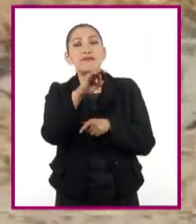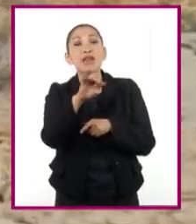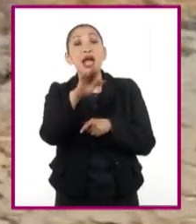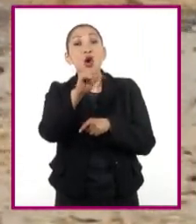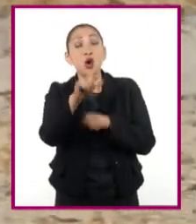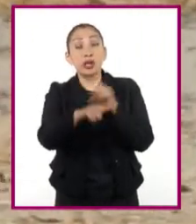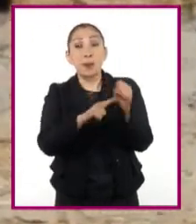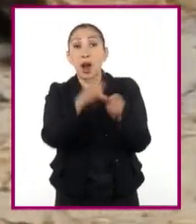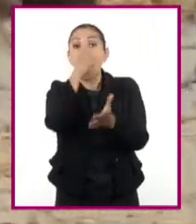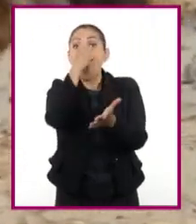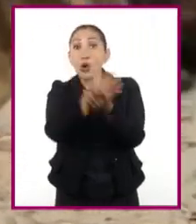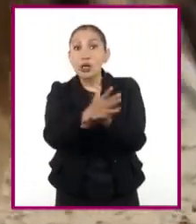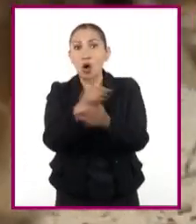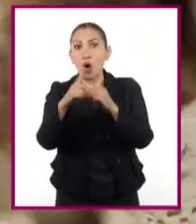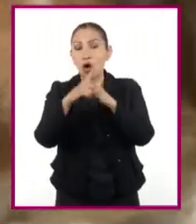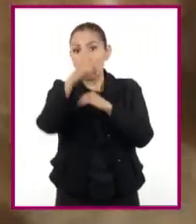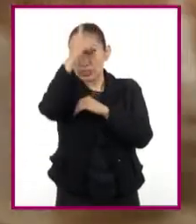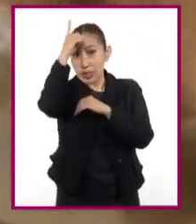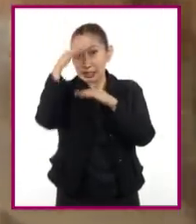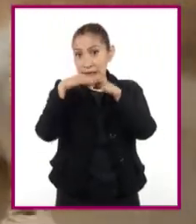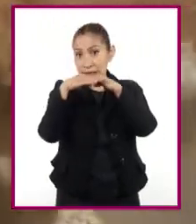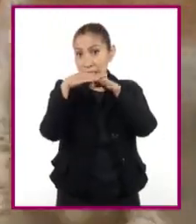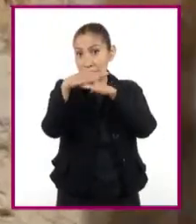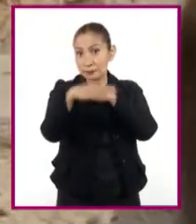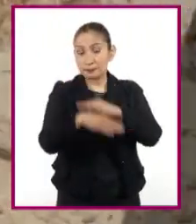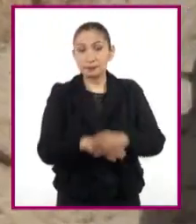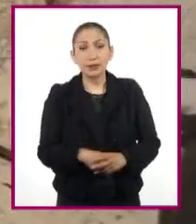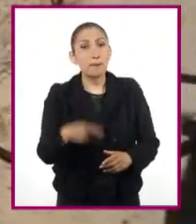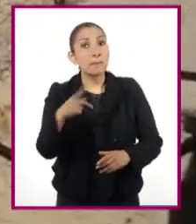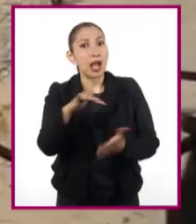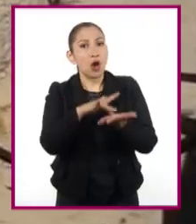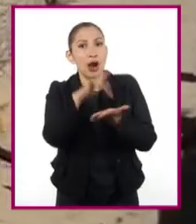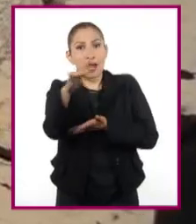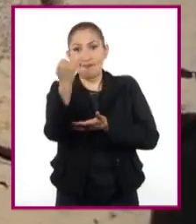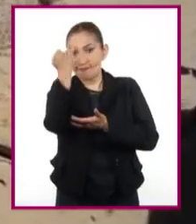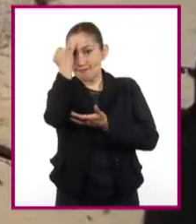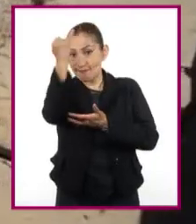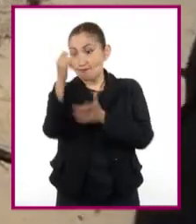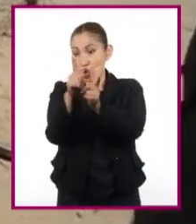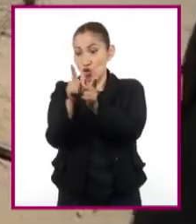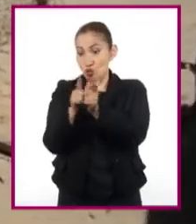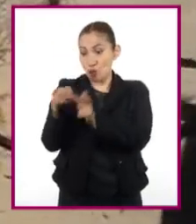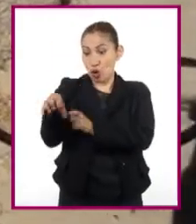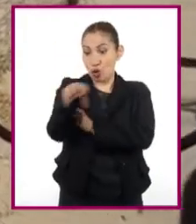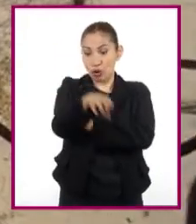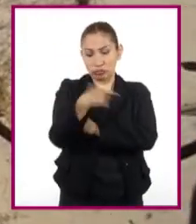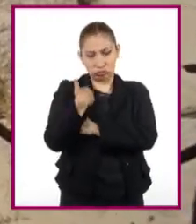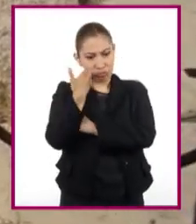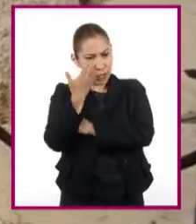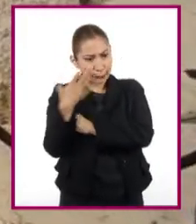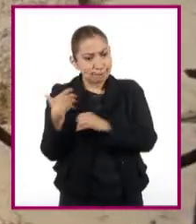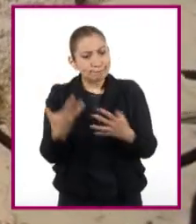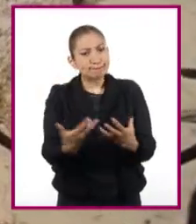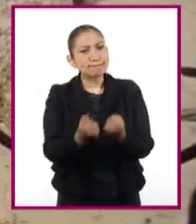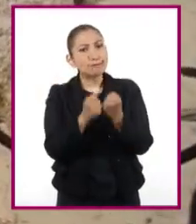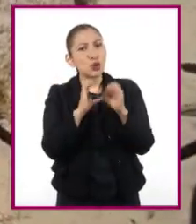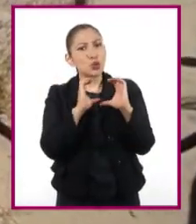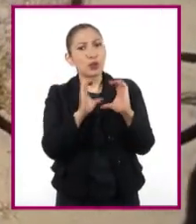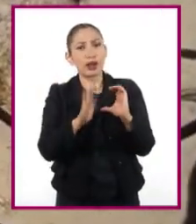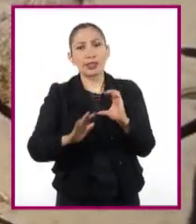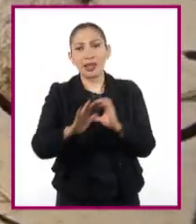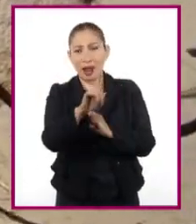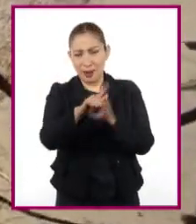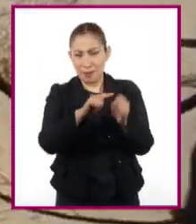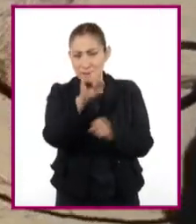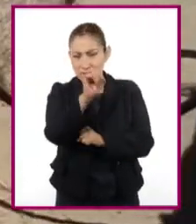a una especie única del desierto. Pero gracias a la iniciativa de grupos comprometidos por la recuperación y conservación